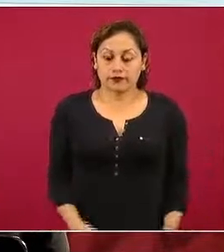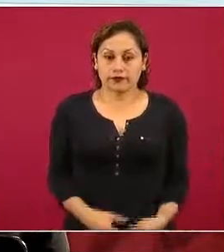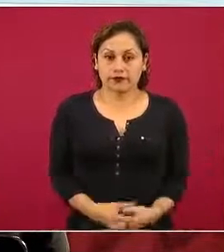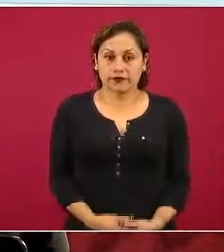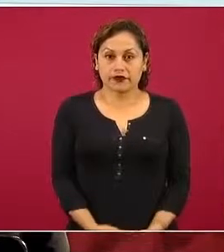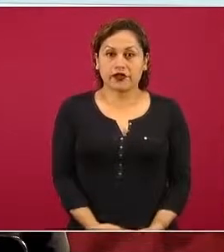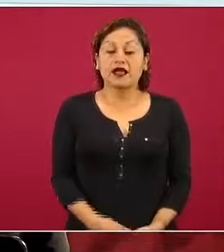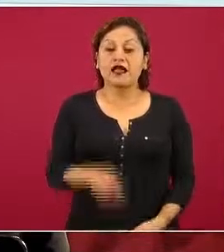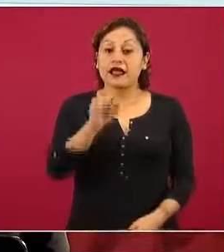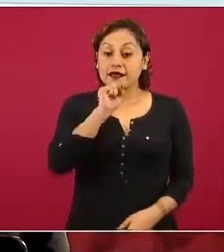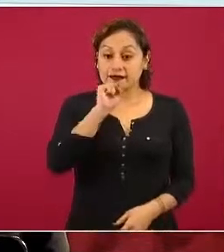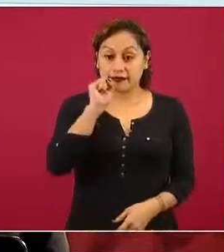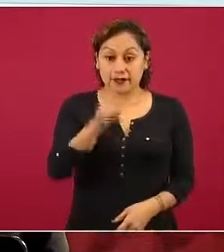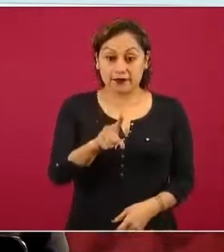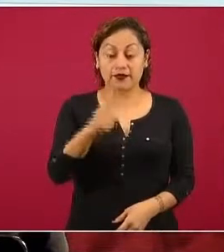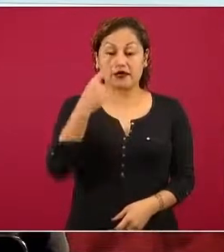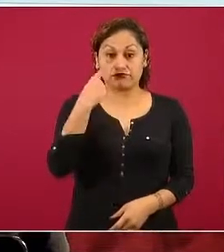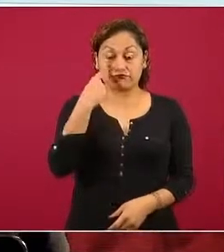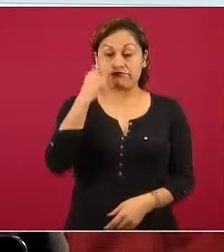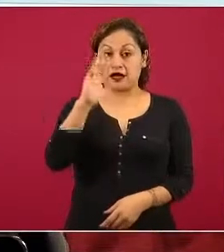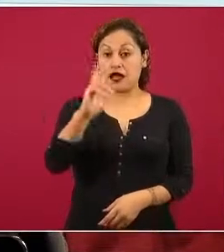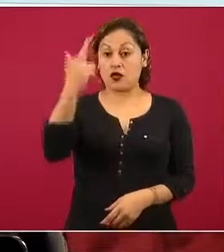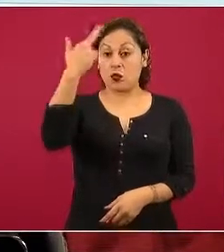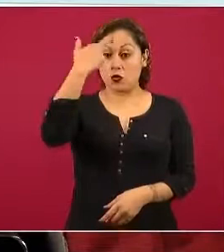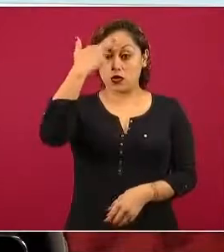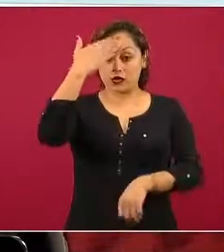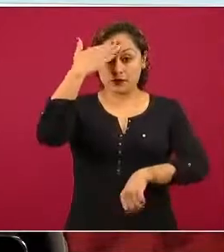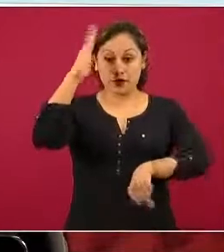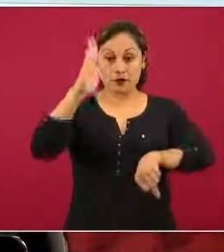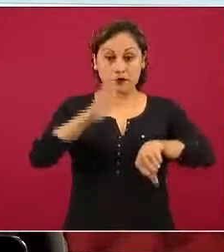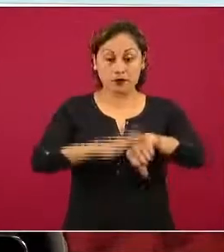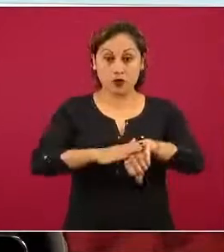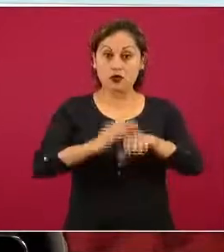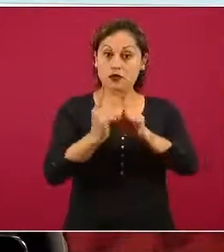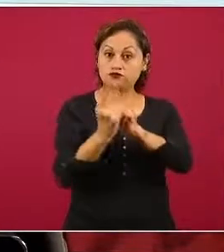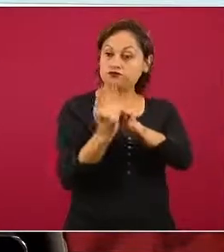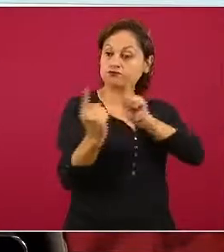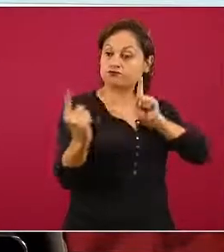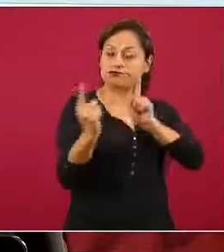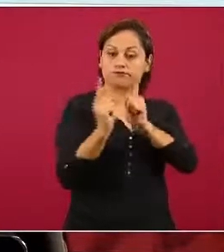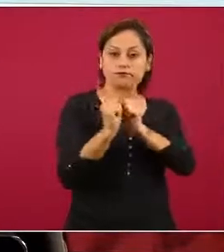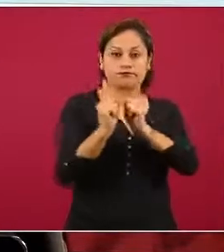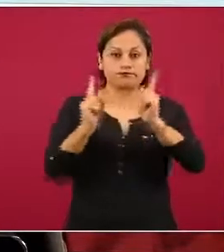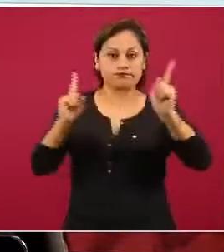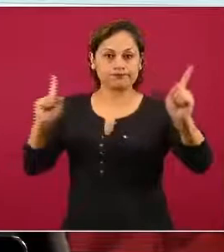También no olvidar, ¿no? a la sana distancia, a su sana distancia.